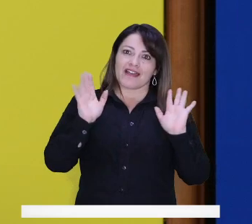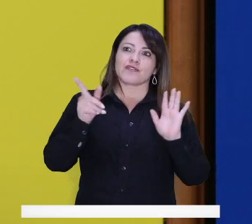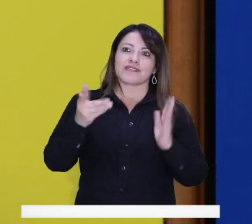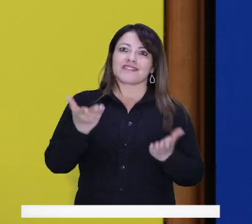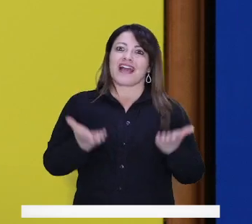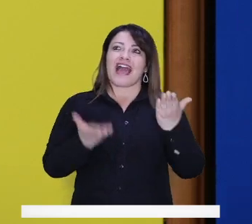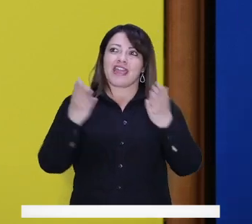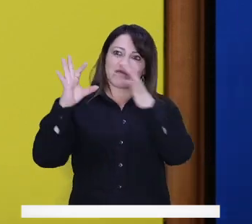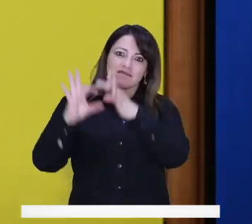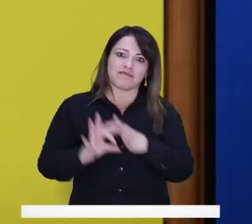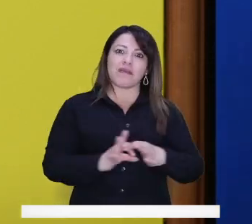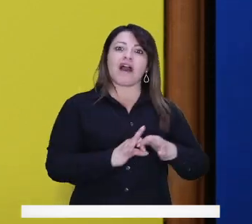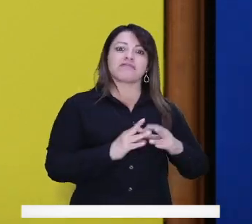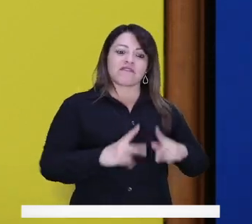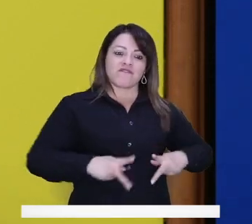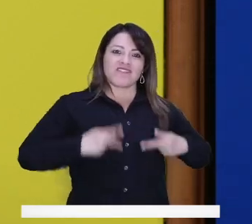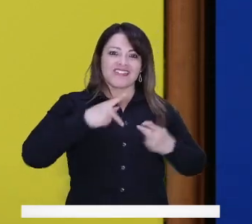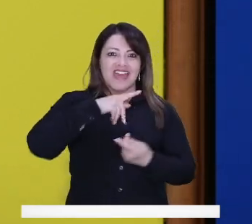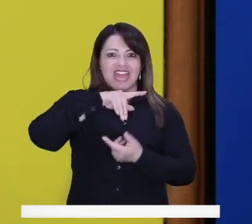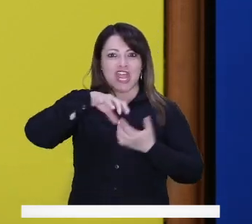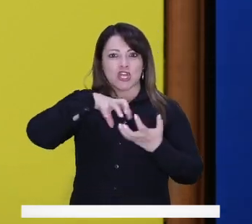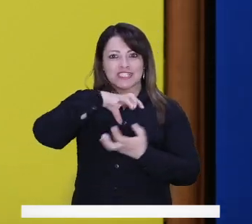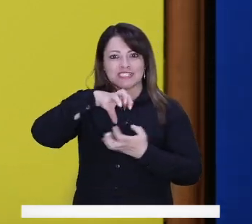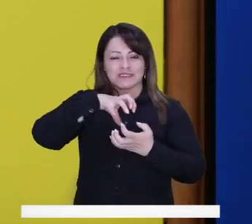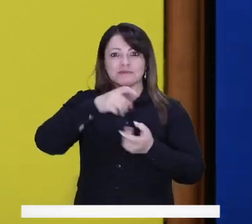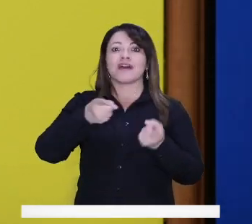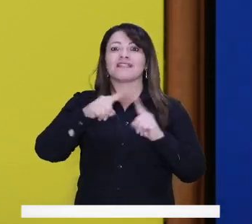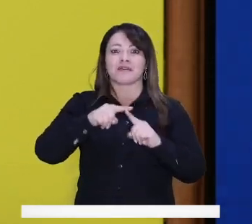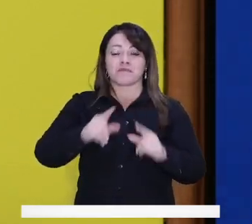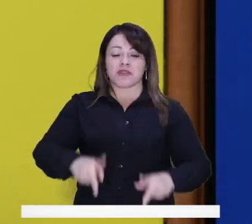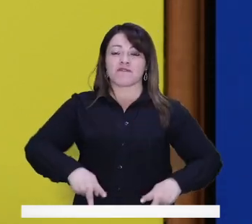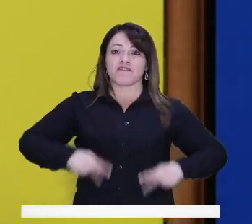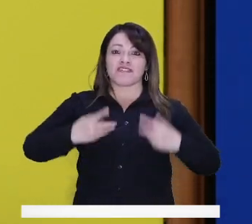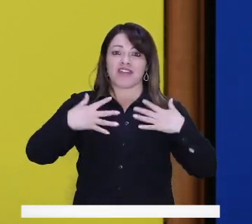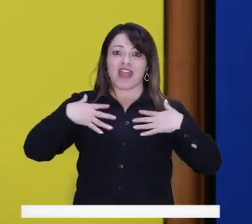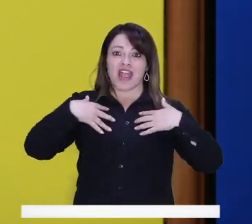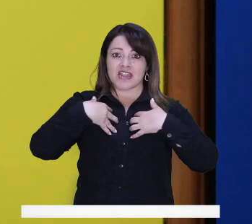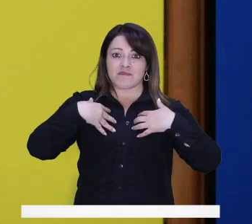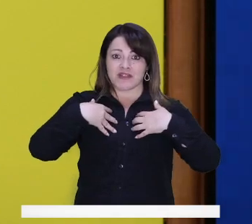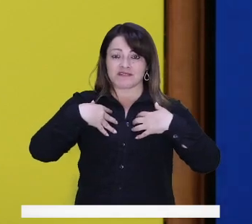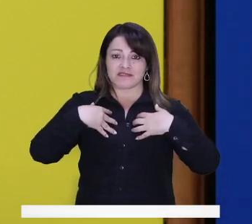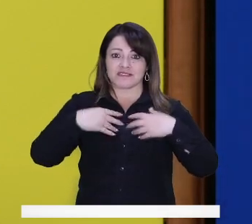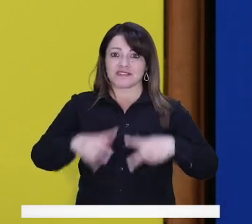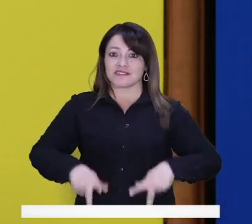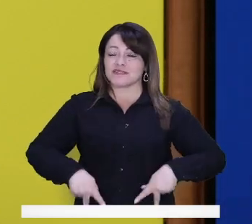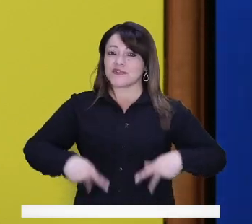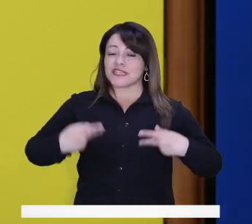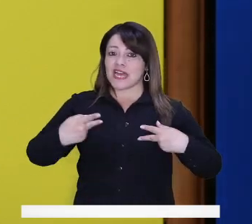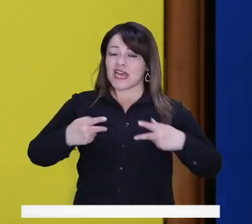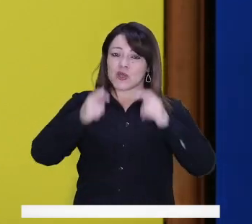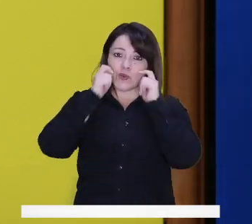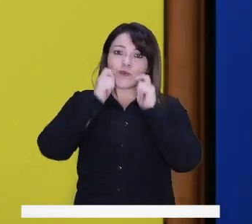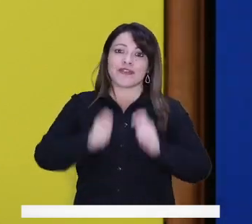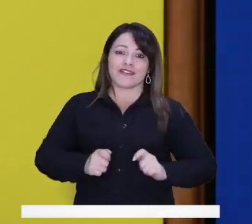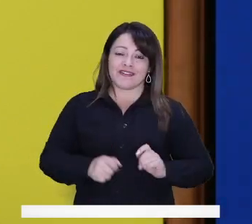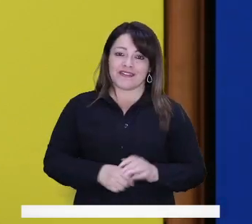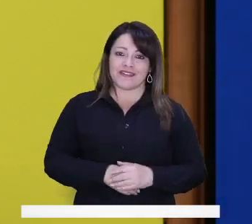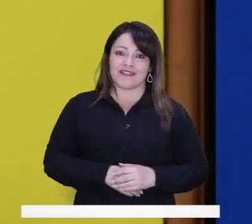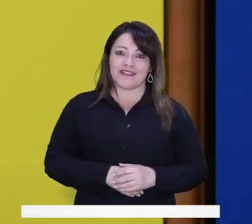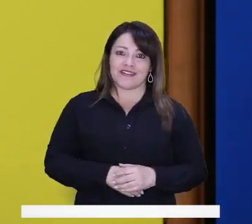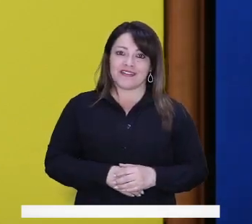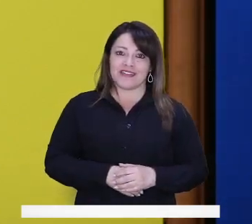afectar la vida de un ecosistema, pero también la vida de animales, pero también la vida, digamos,